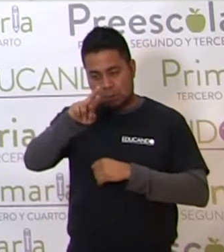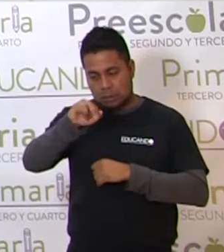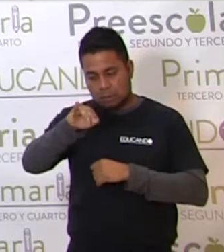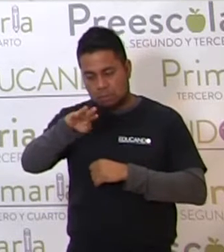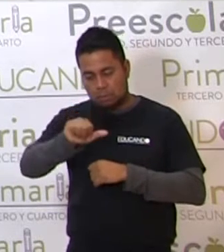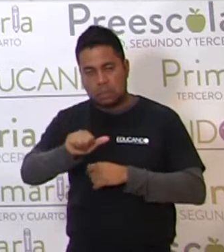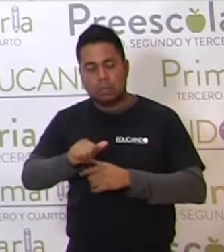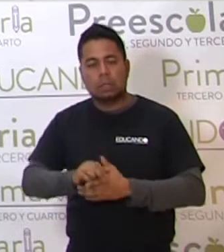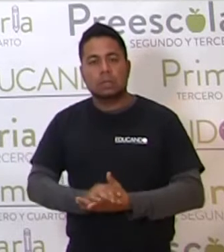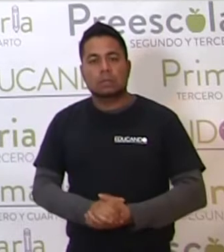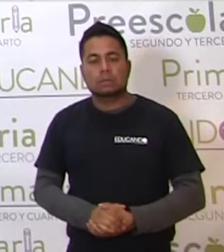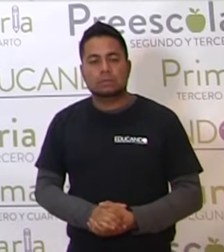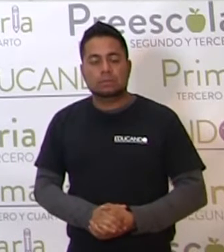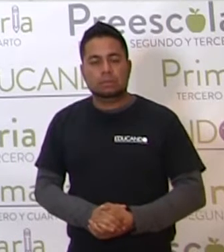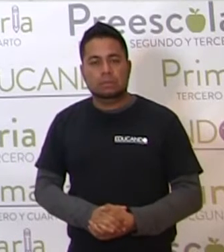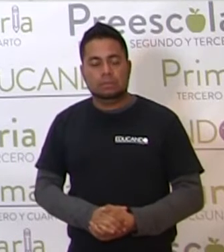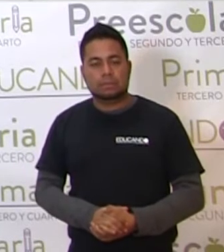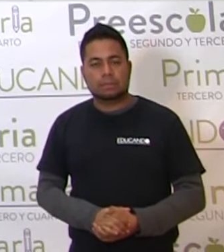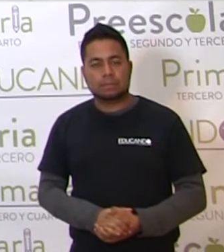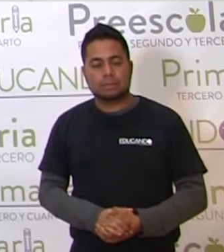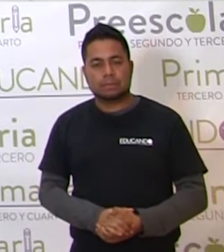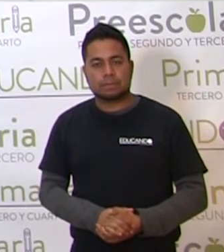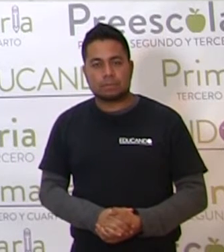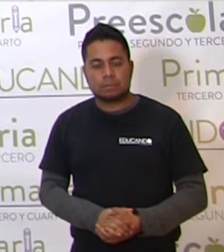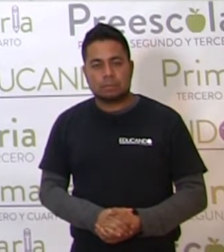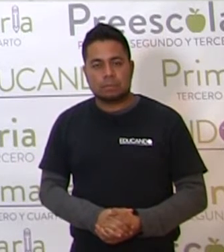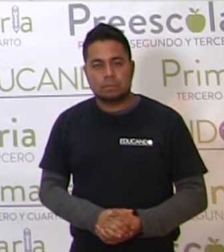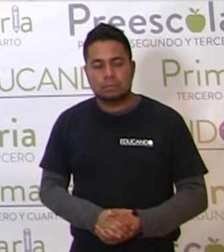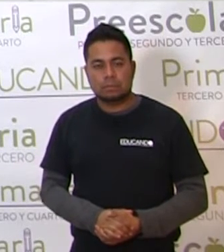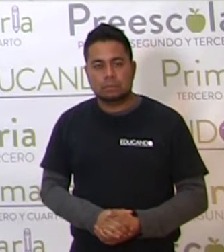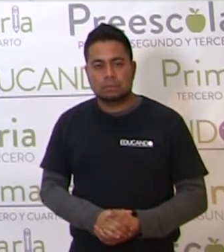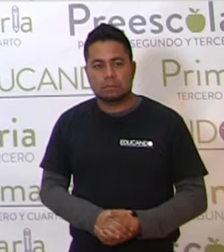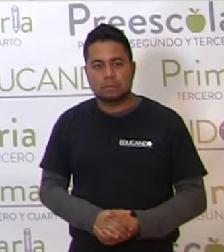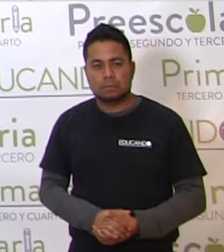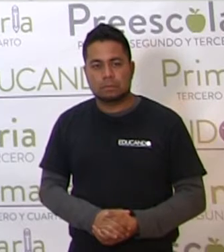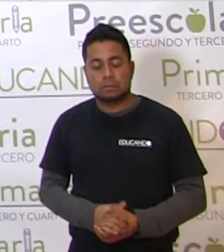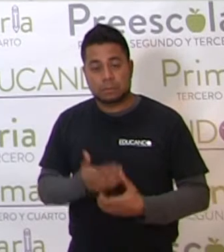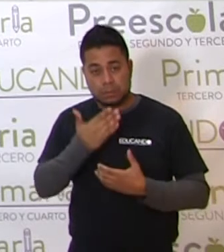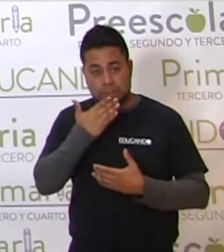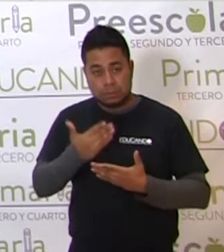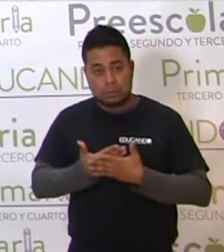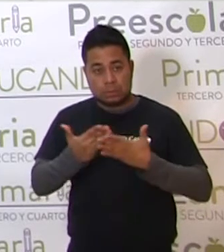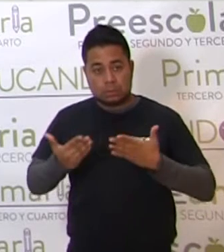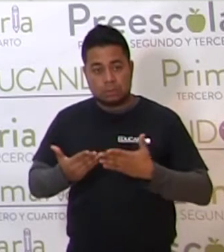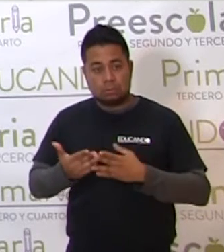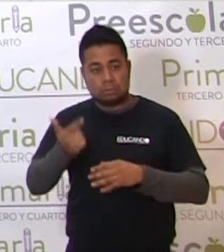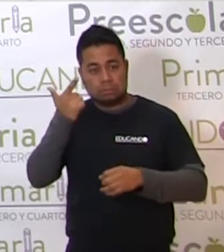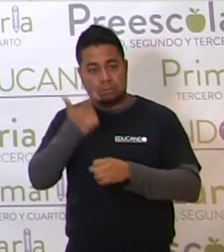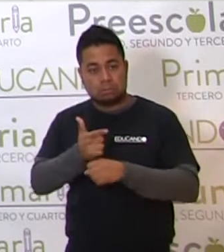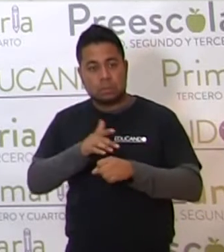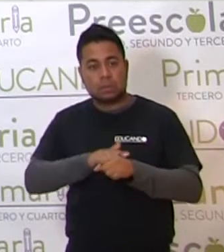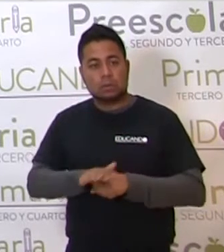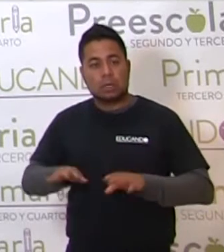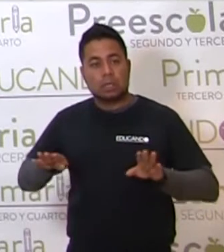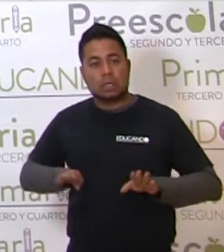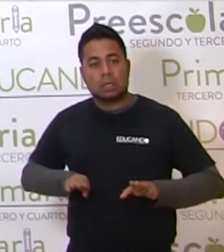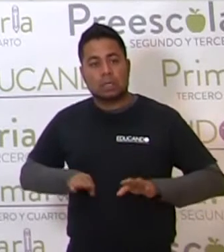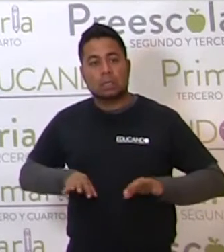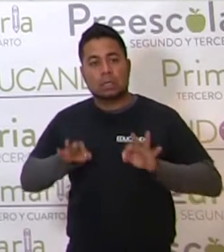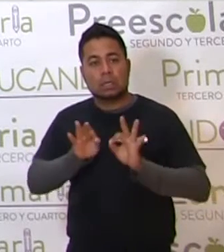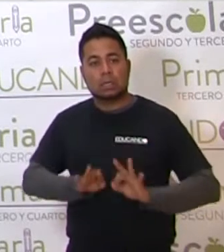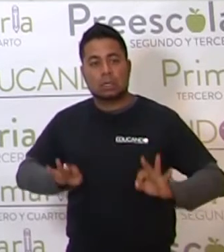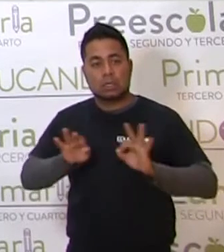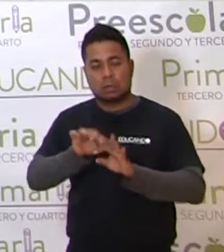ahora vamos a identificar una de las características fundamentales de la